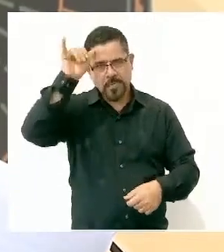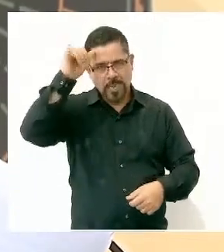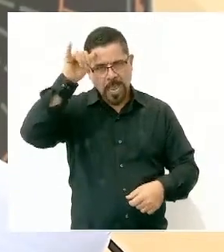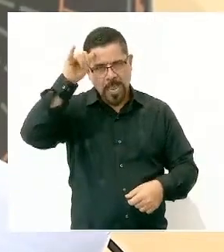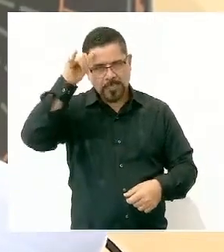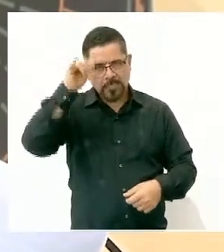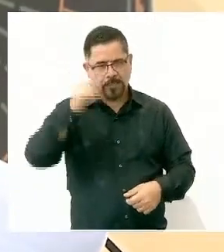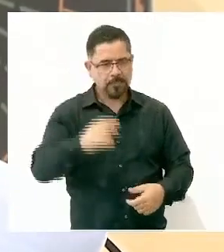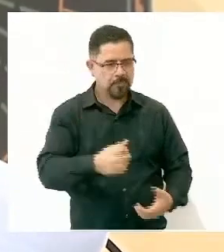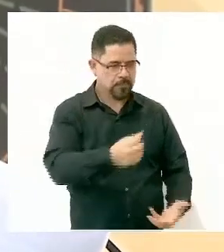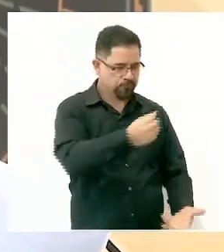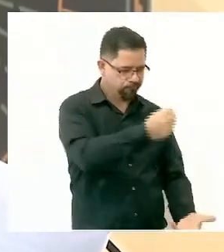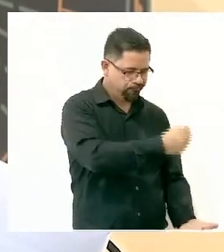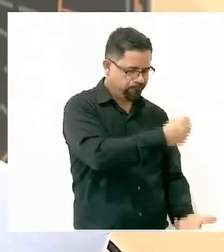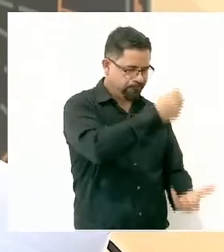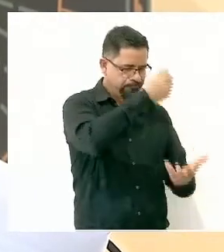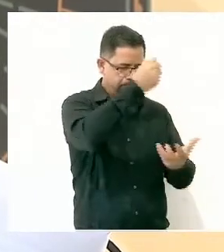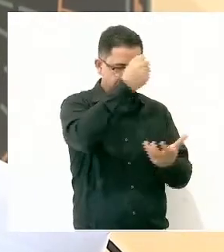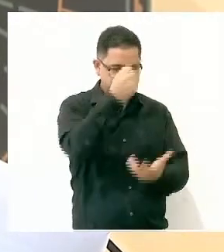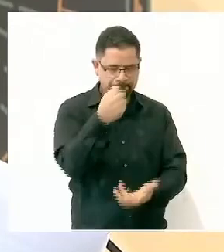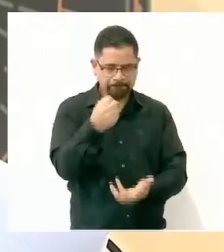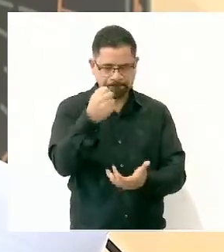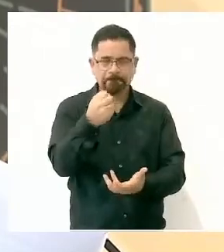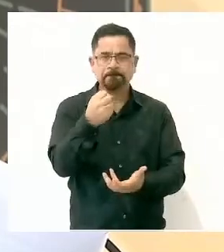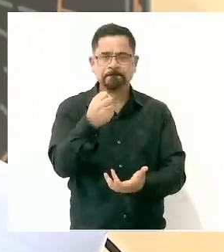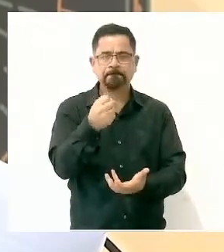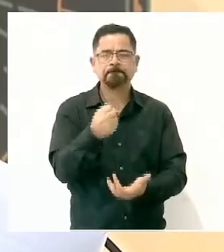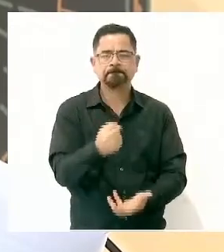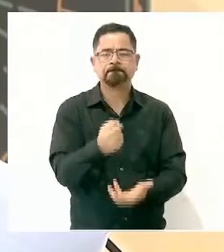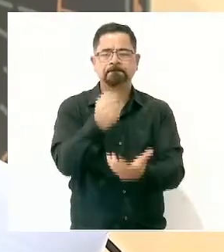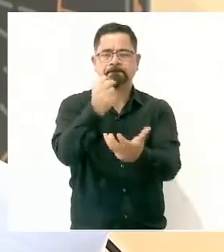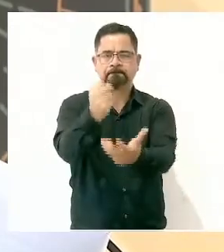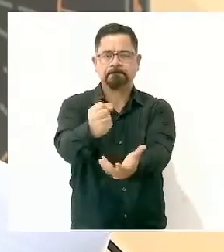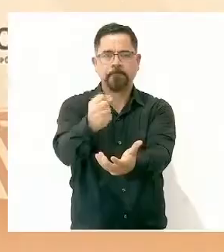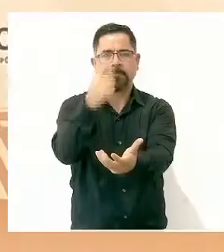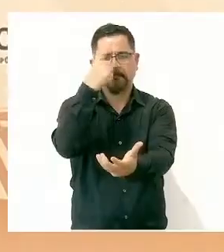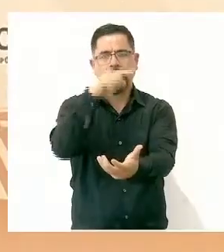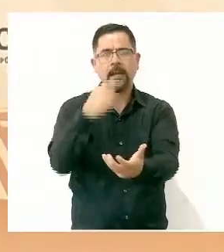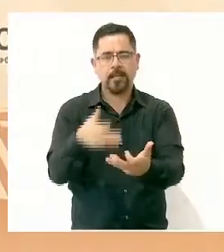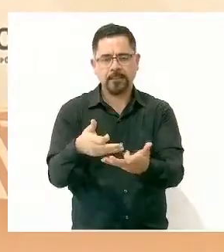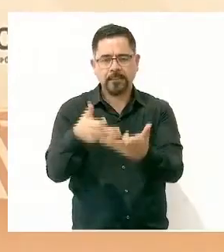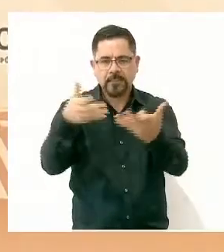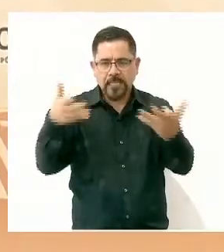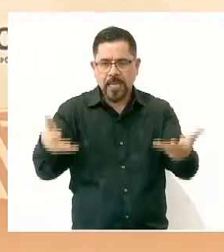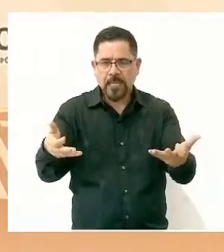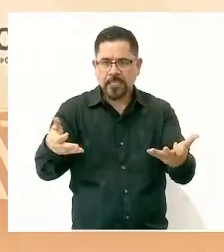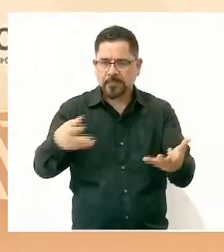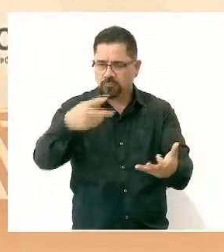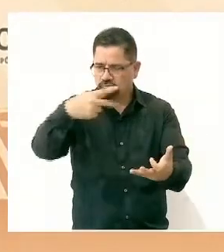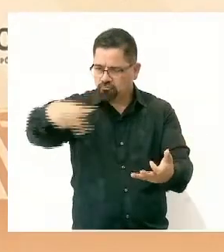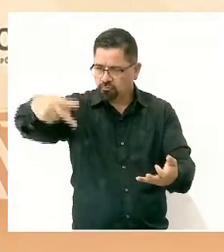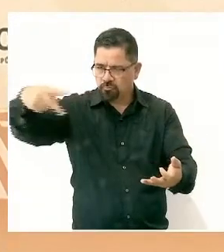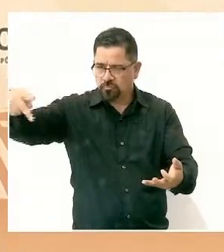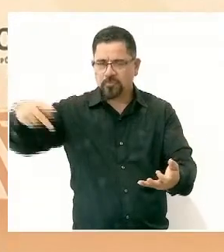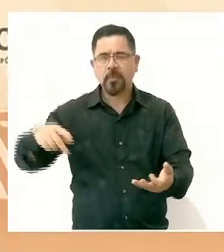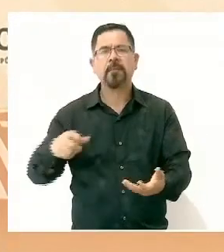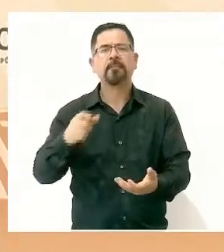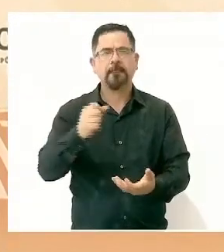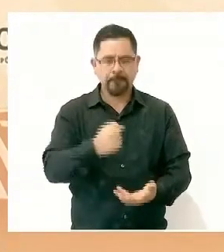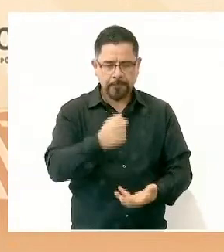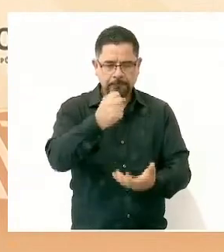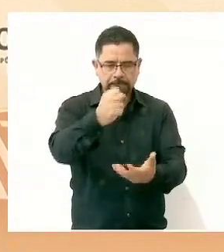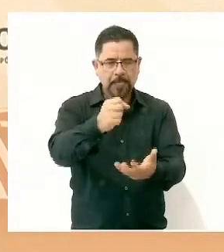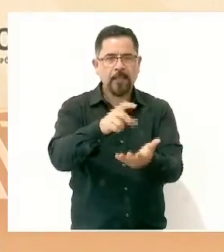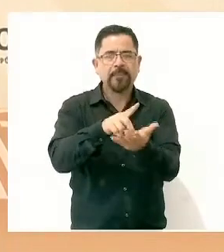del presupuesto público para la dotación de tierras, garantizar el derecho